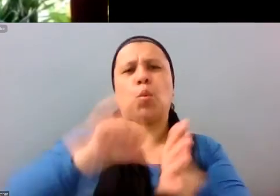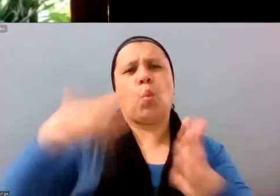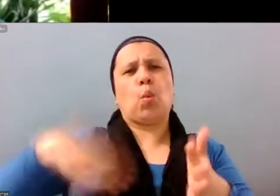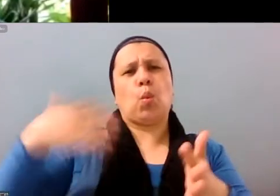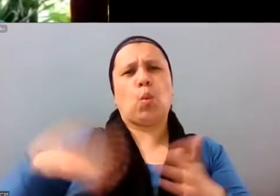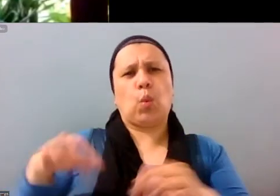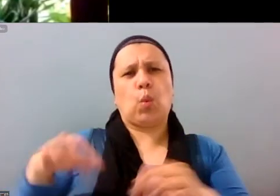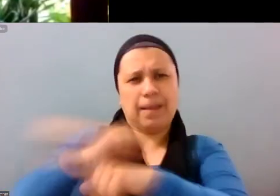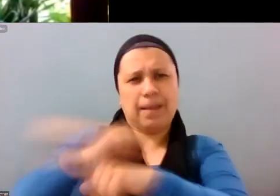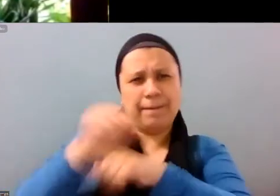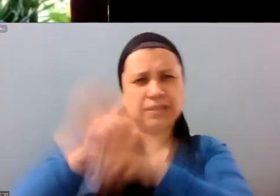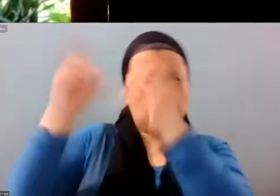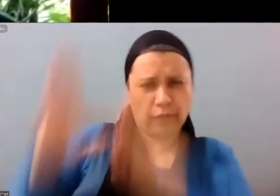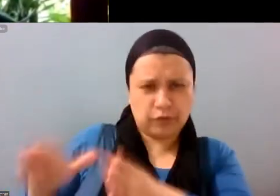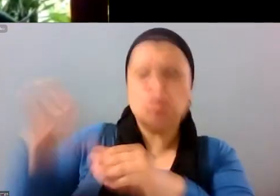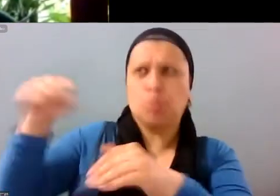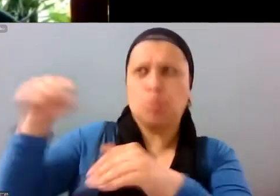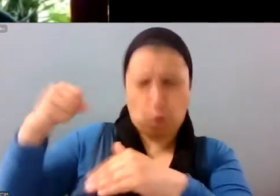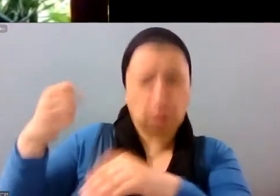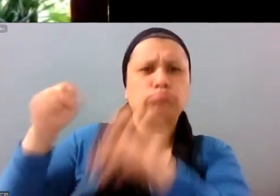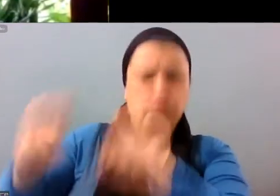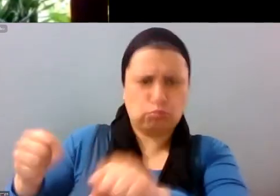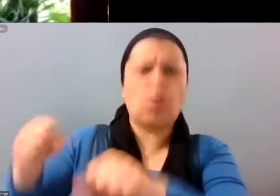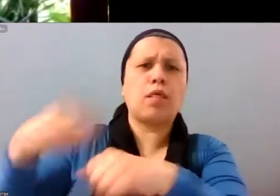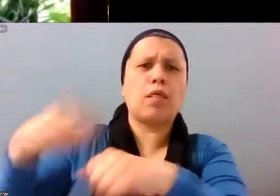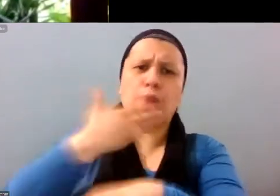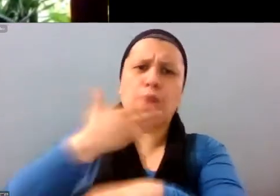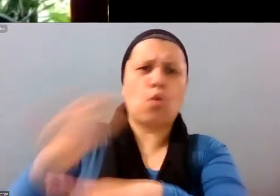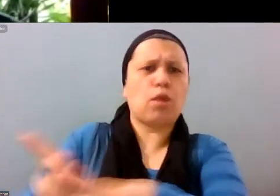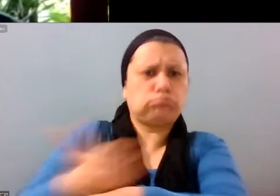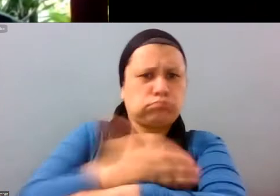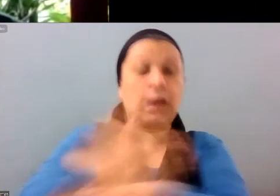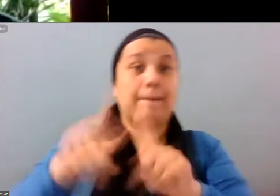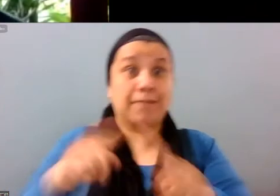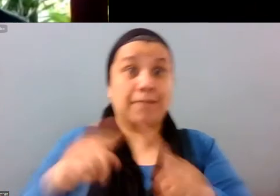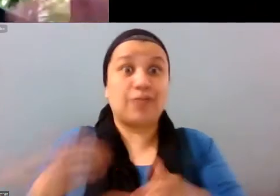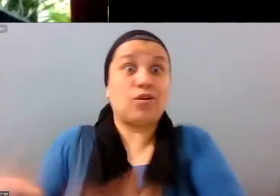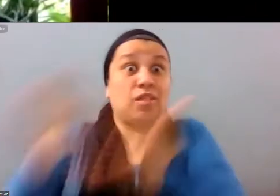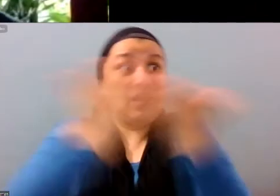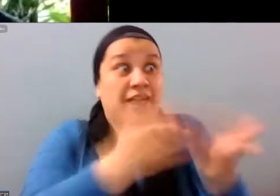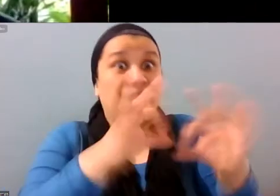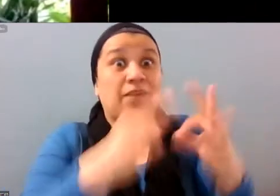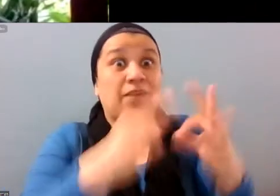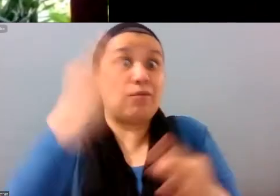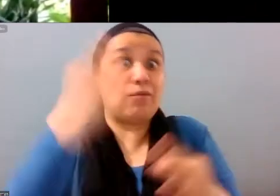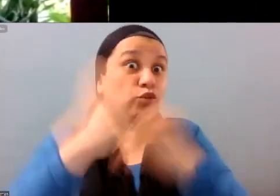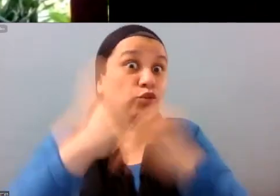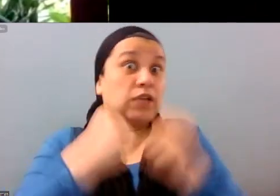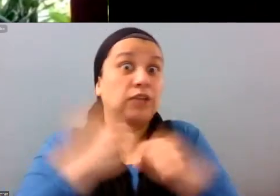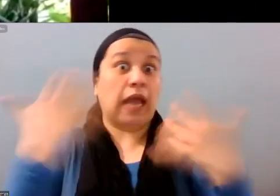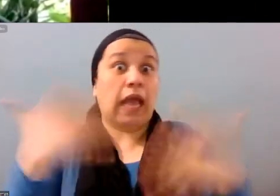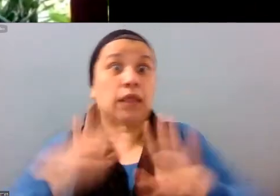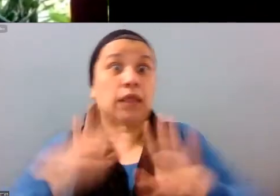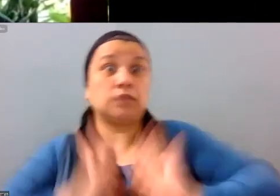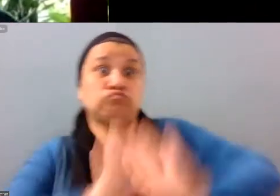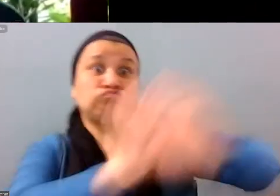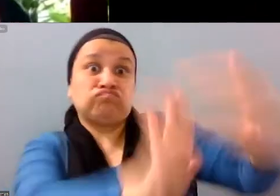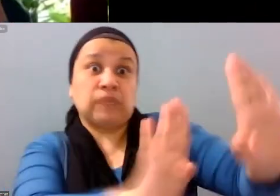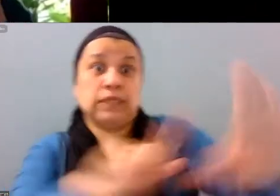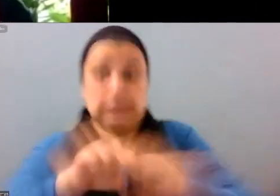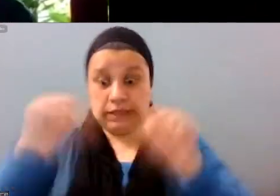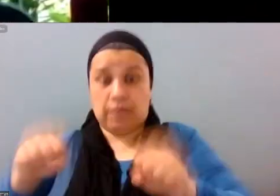docente y que se puede seguir mejorando pero le devolvimos a la familia algo que por muchos años la habíamos sacado del sistema educativo y